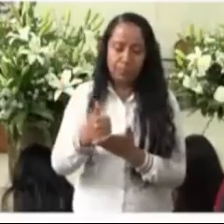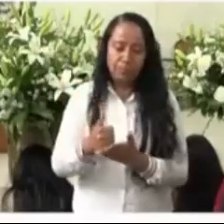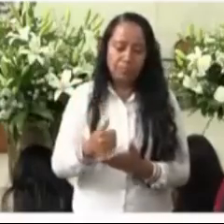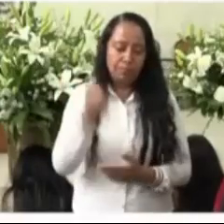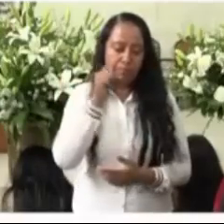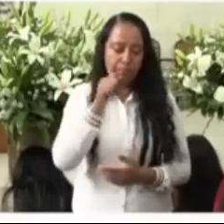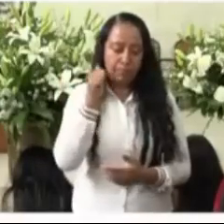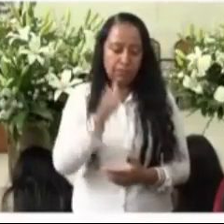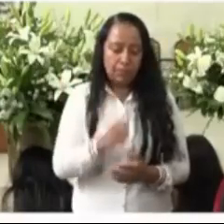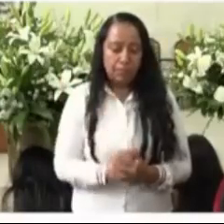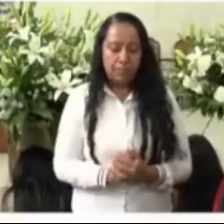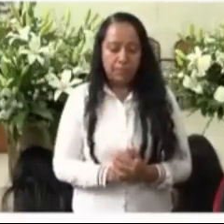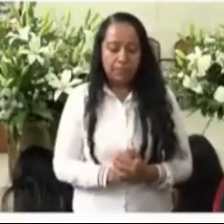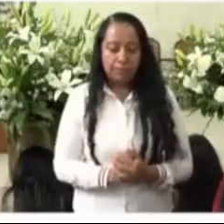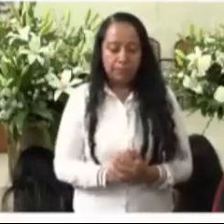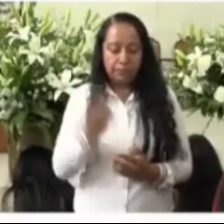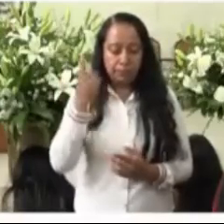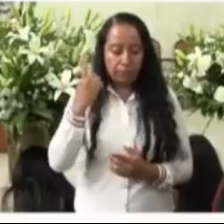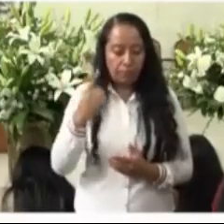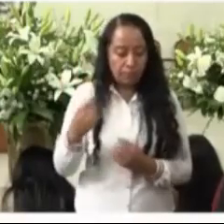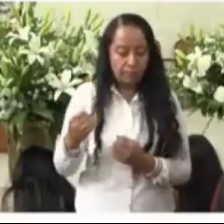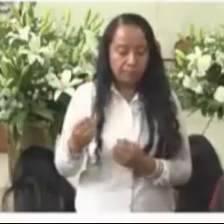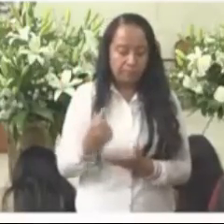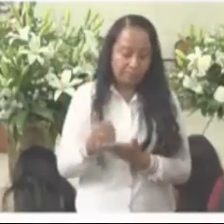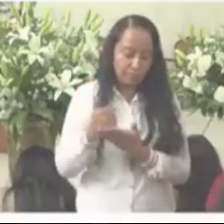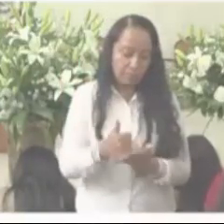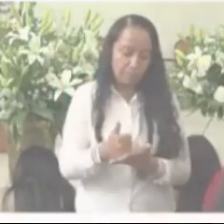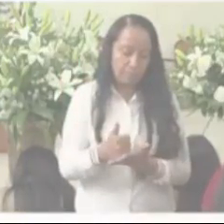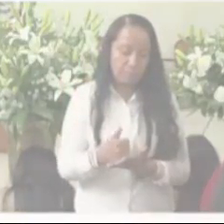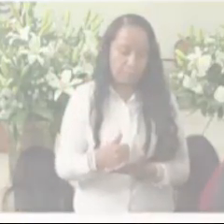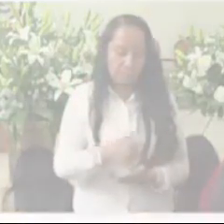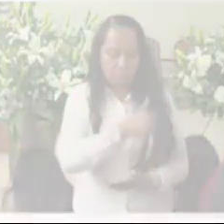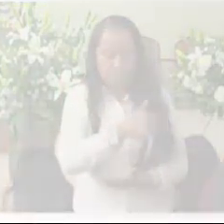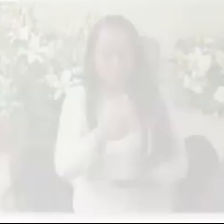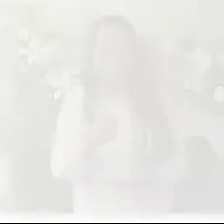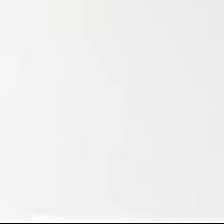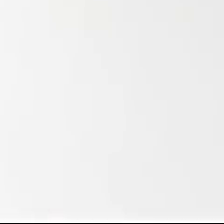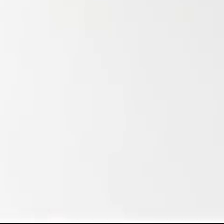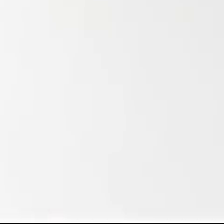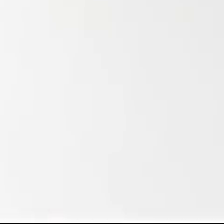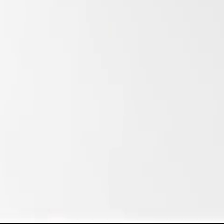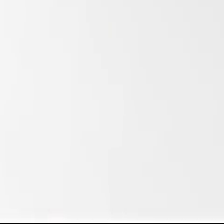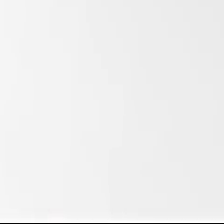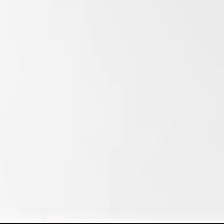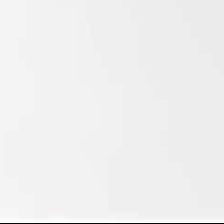victoriosa. Por tanto, en esta mañana